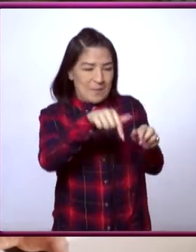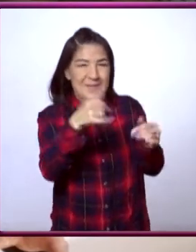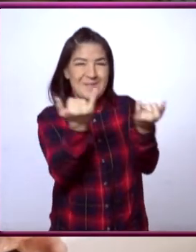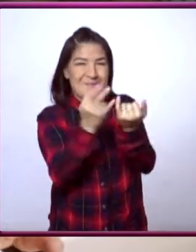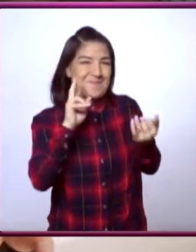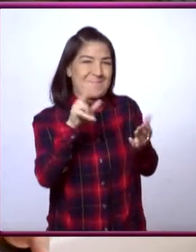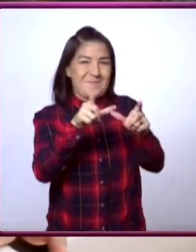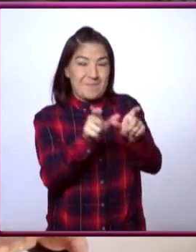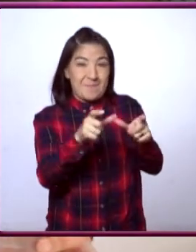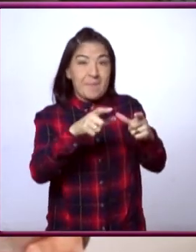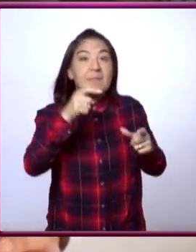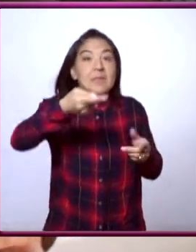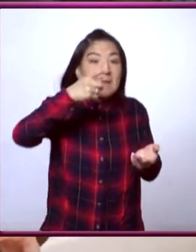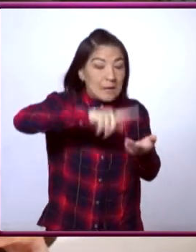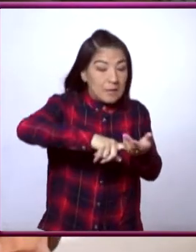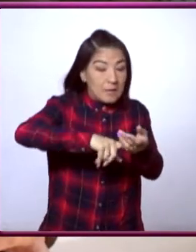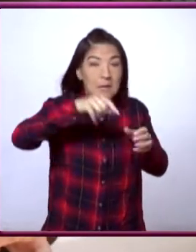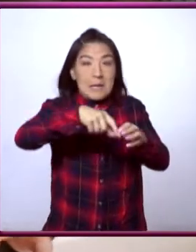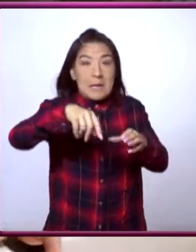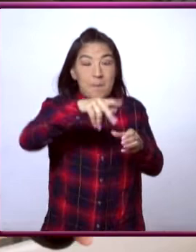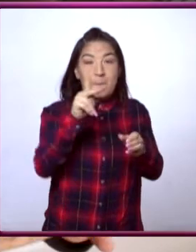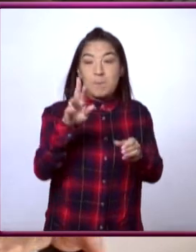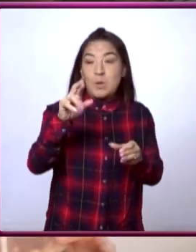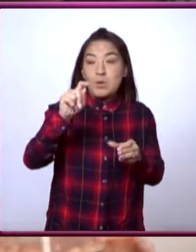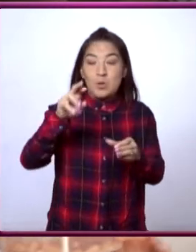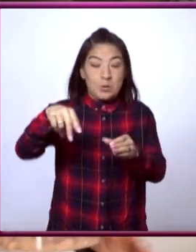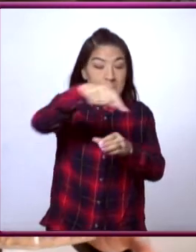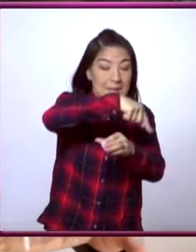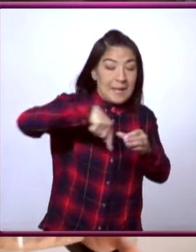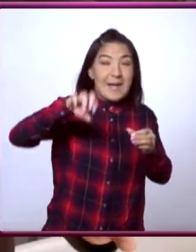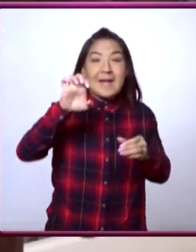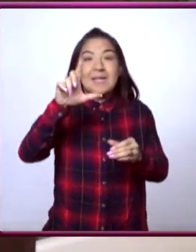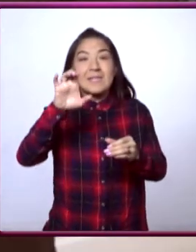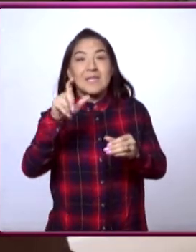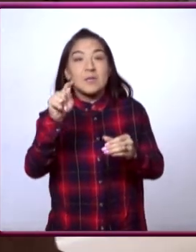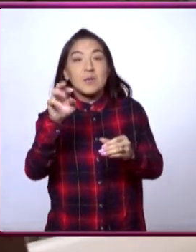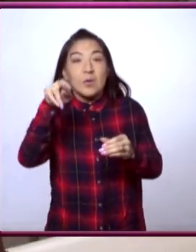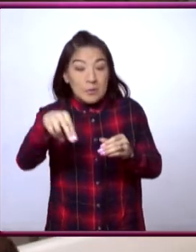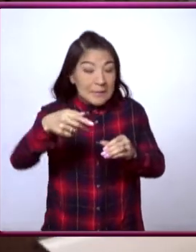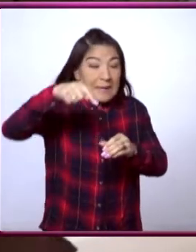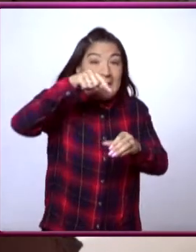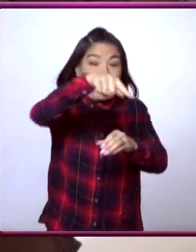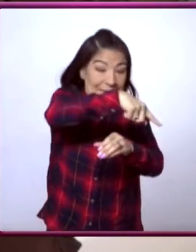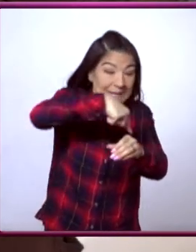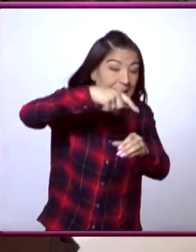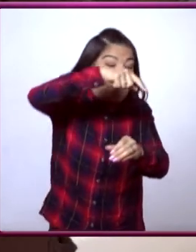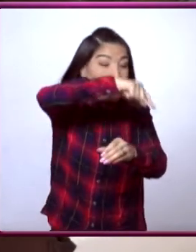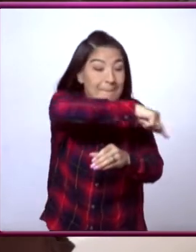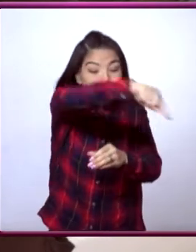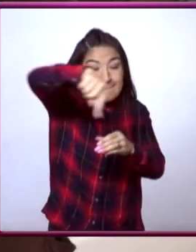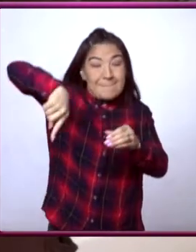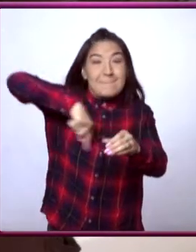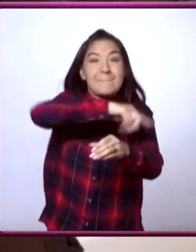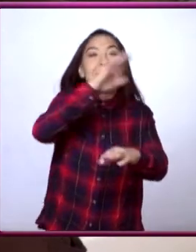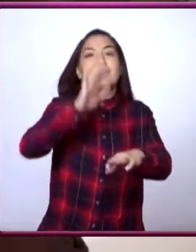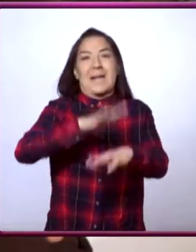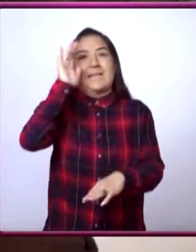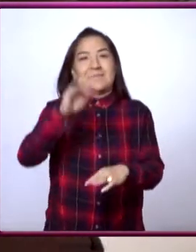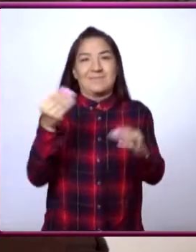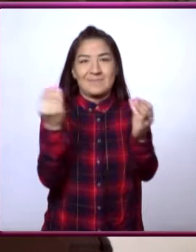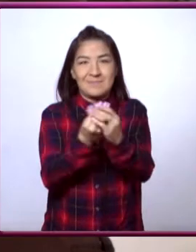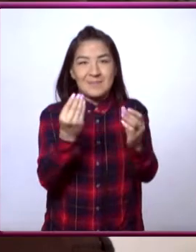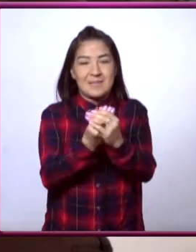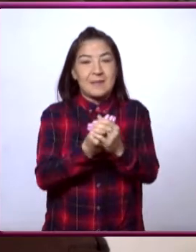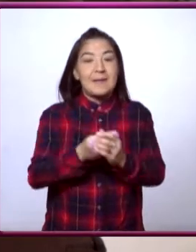protones y neutrones. Luego están los electrones. Pero después hay muchísimas partículas más. Pero entonces ya no es un átomo. O sea,